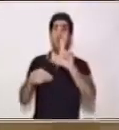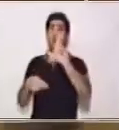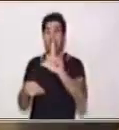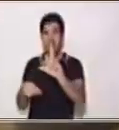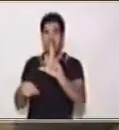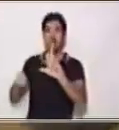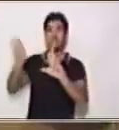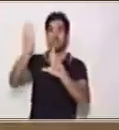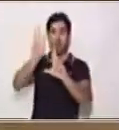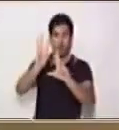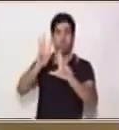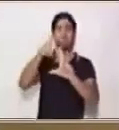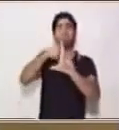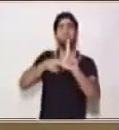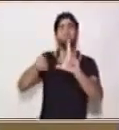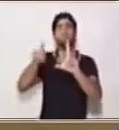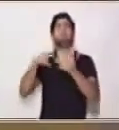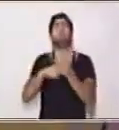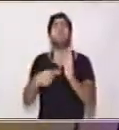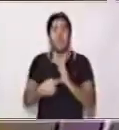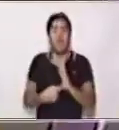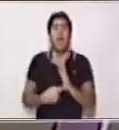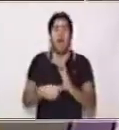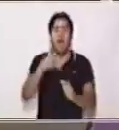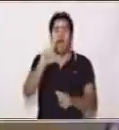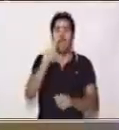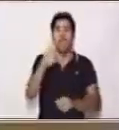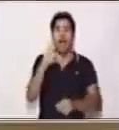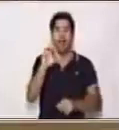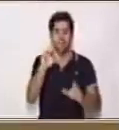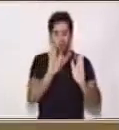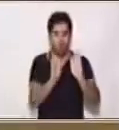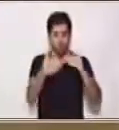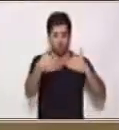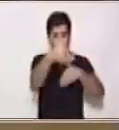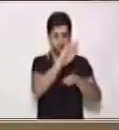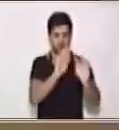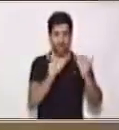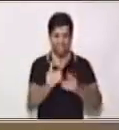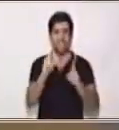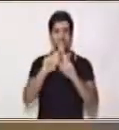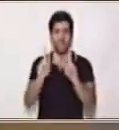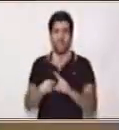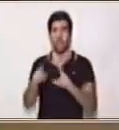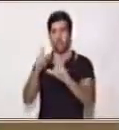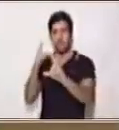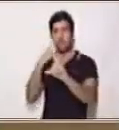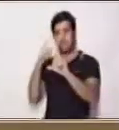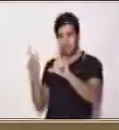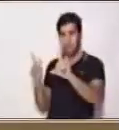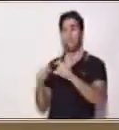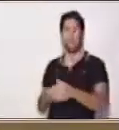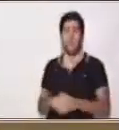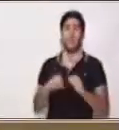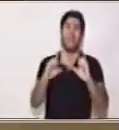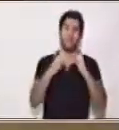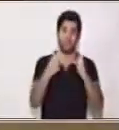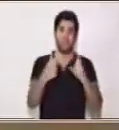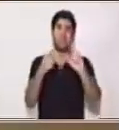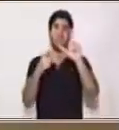volumen al cubo. Entonces sustituimos esta medida que nos están dando acá en la fórmula